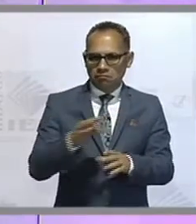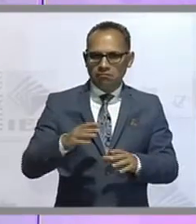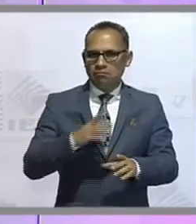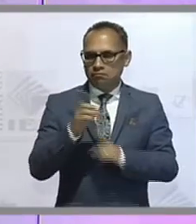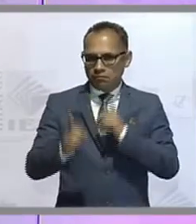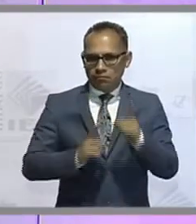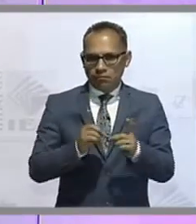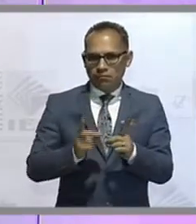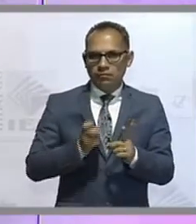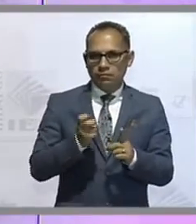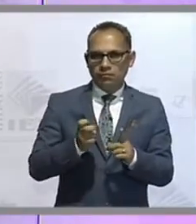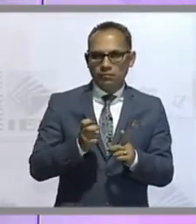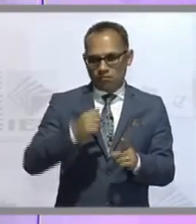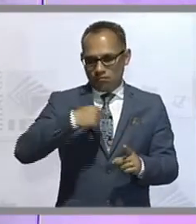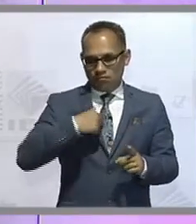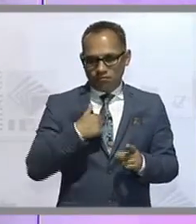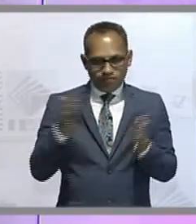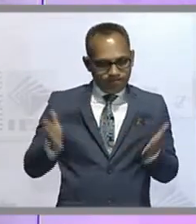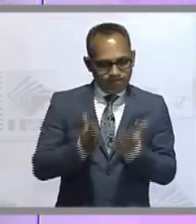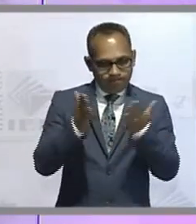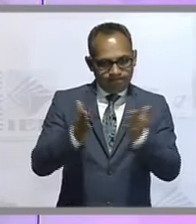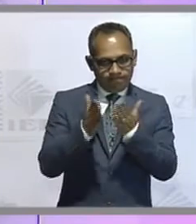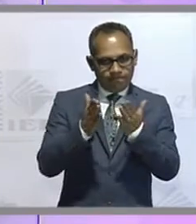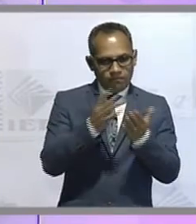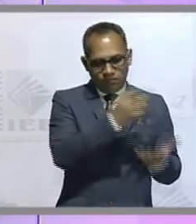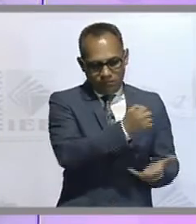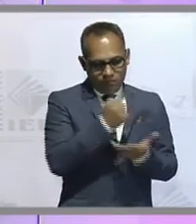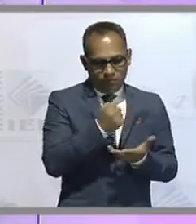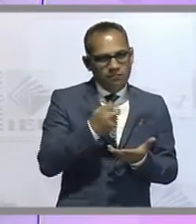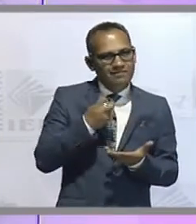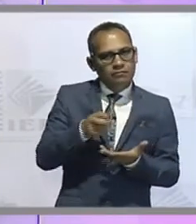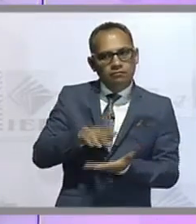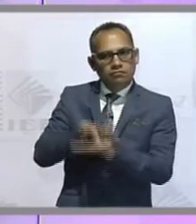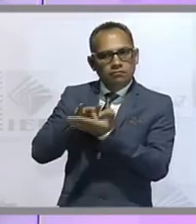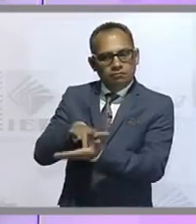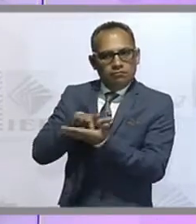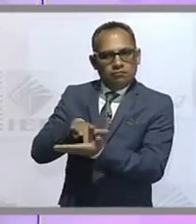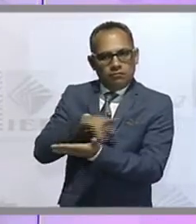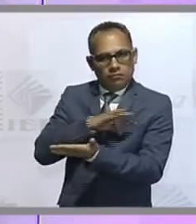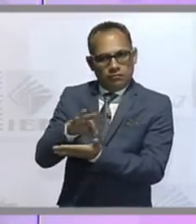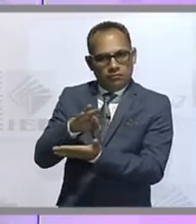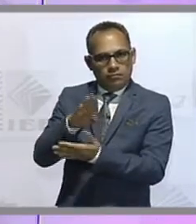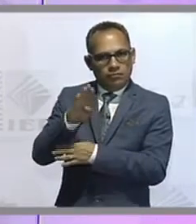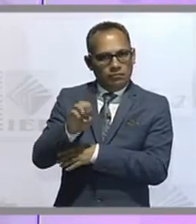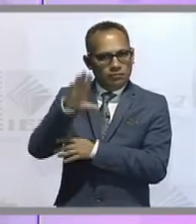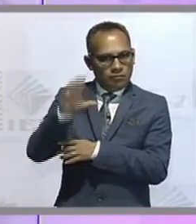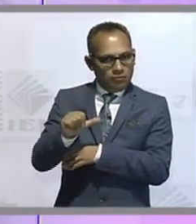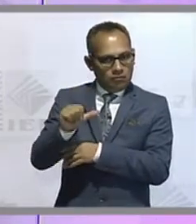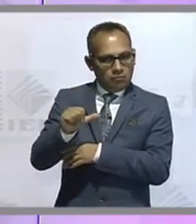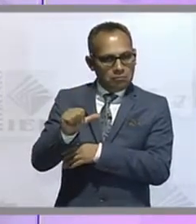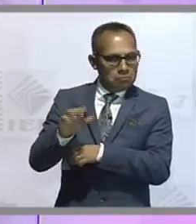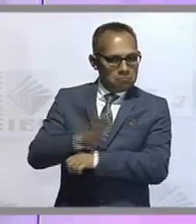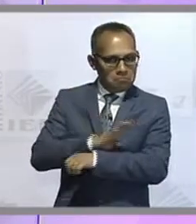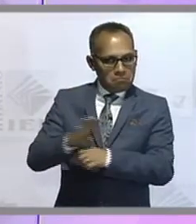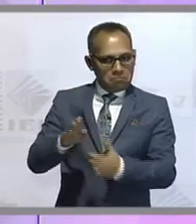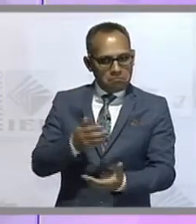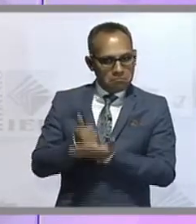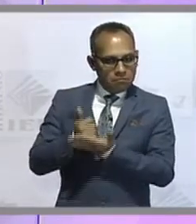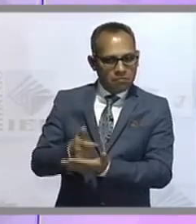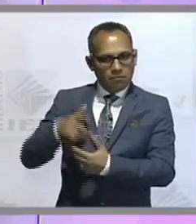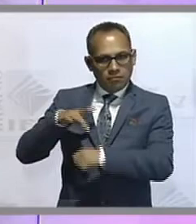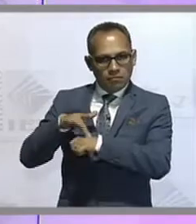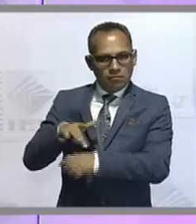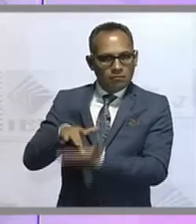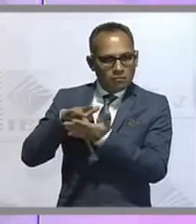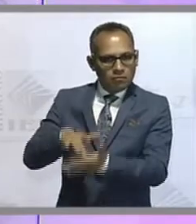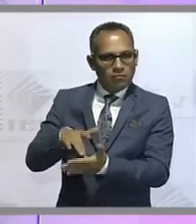estoy promoviendo para que se hagan becas y se cree más infraestructura en las escuelas y que los jóvenes tengan no